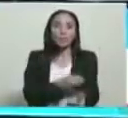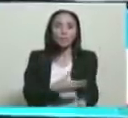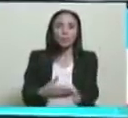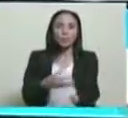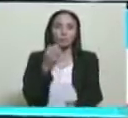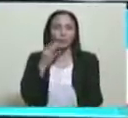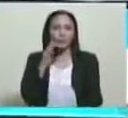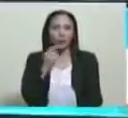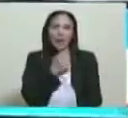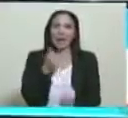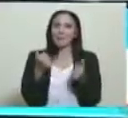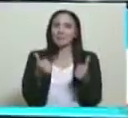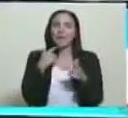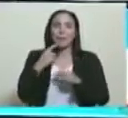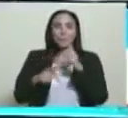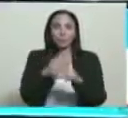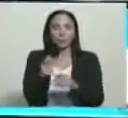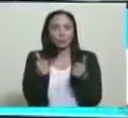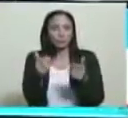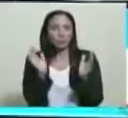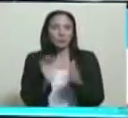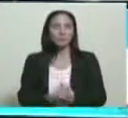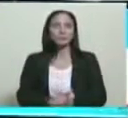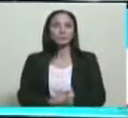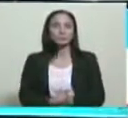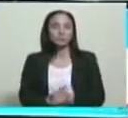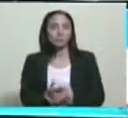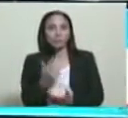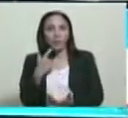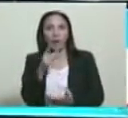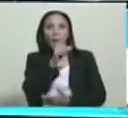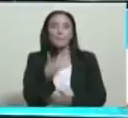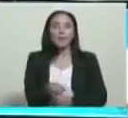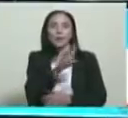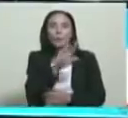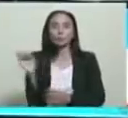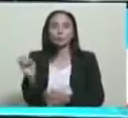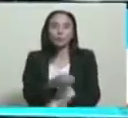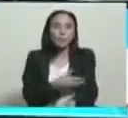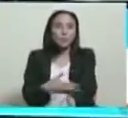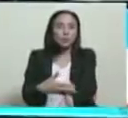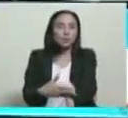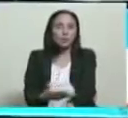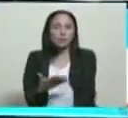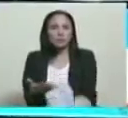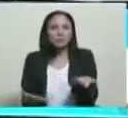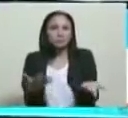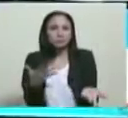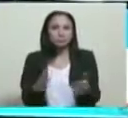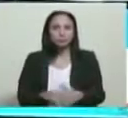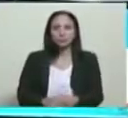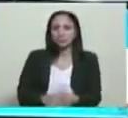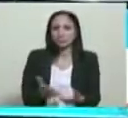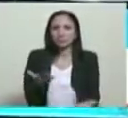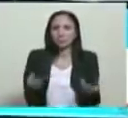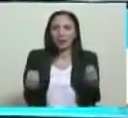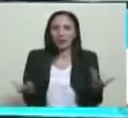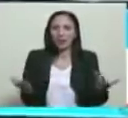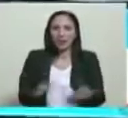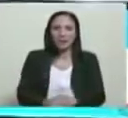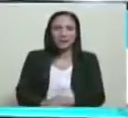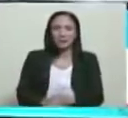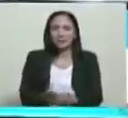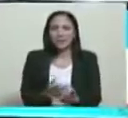Entonces yo me alegro. Ah, es para financiamiento. 1.400 para garantizar el movimiento de los funcionarios y 200